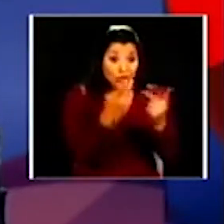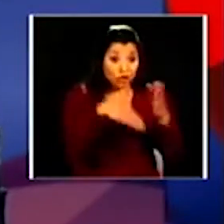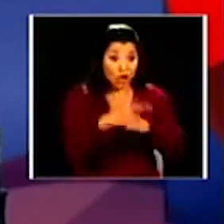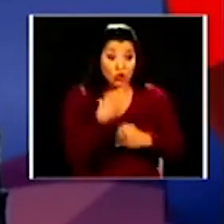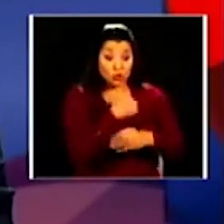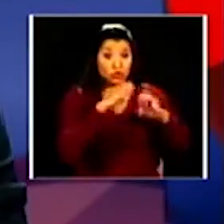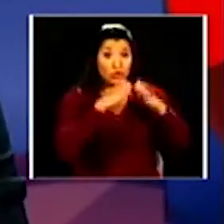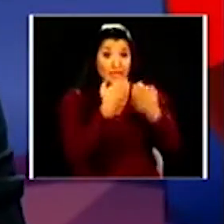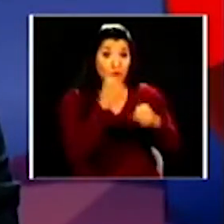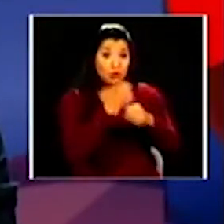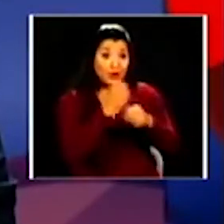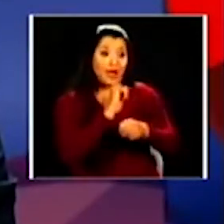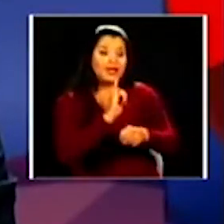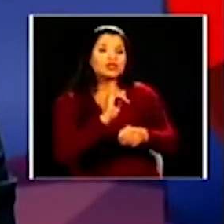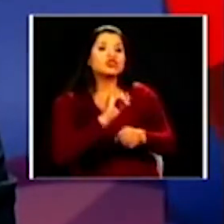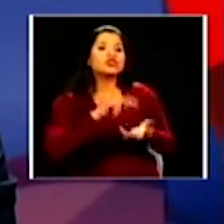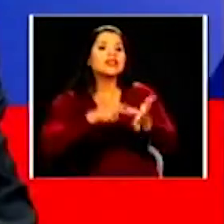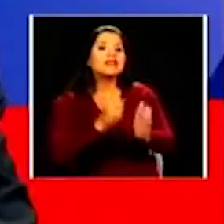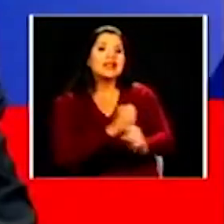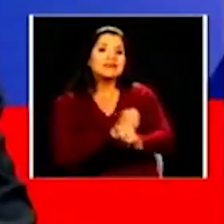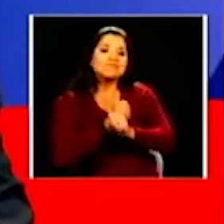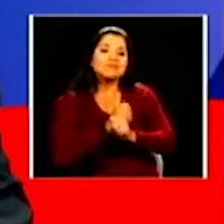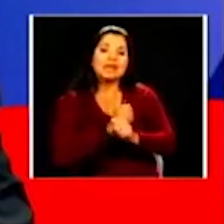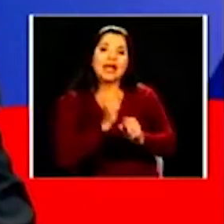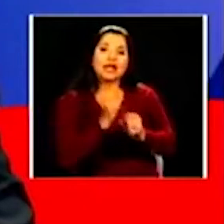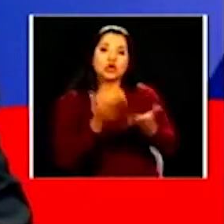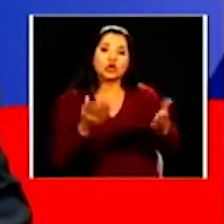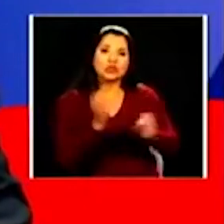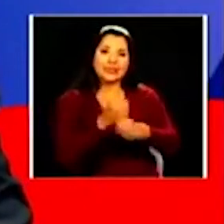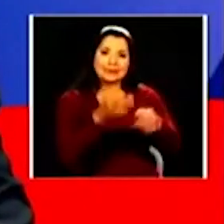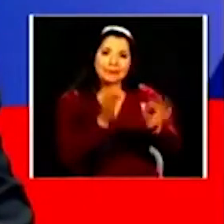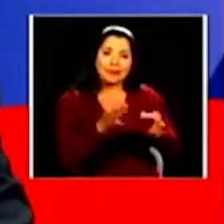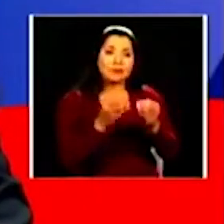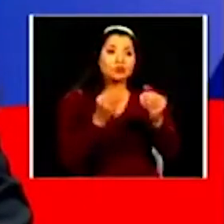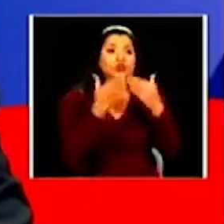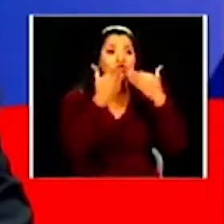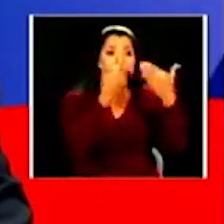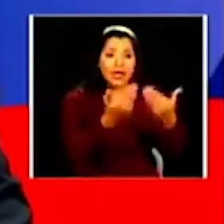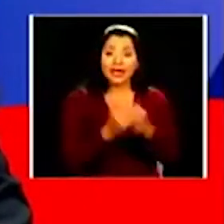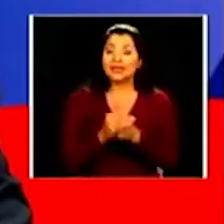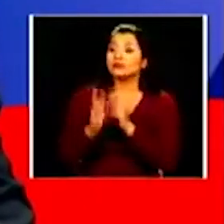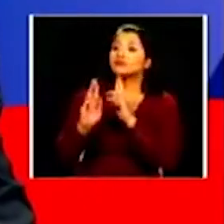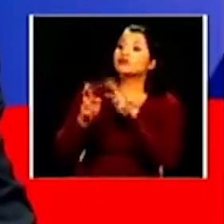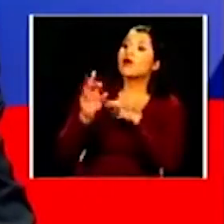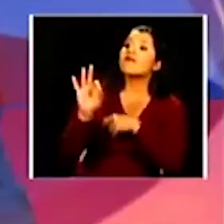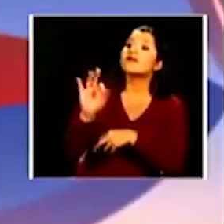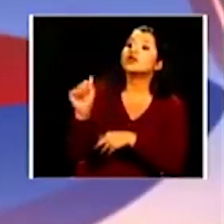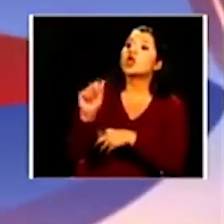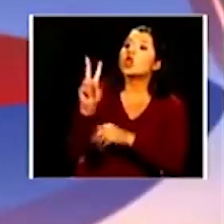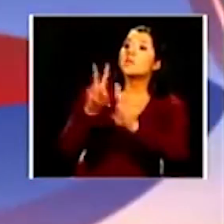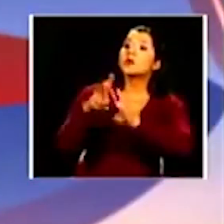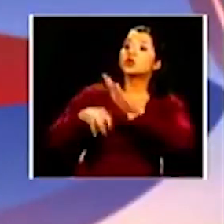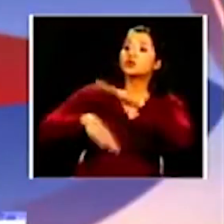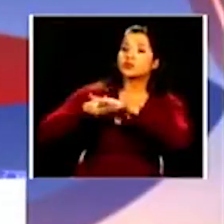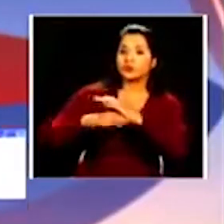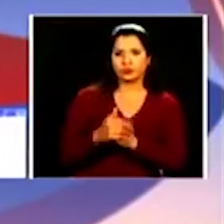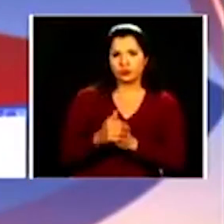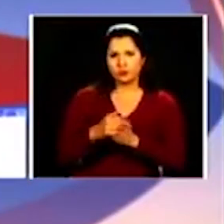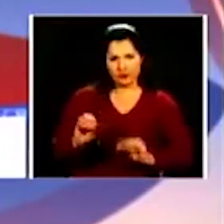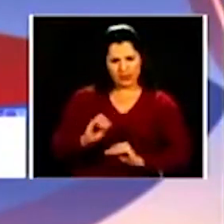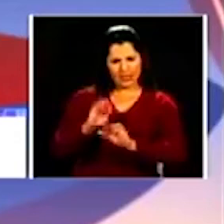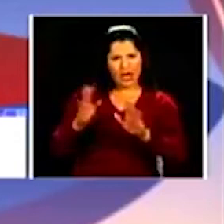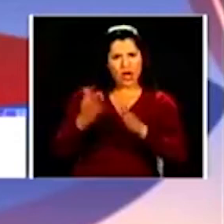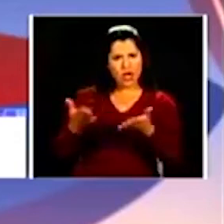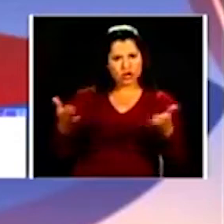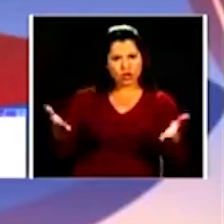bien. Bien, muchas gracias, don Carlos. Es su turno, don Fabricio, hasta por un máximo de 2 minutos. En la línea de que, por supuesto, las cosas que se dicen